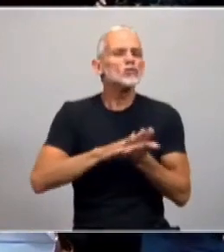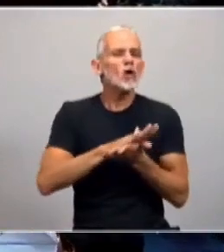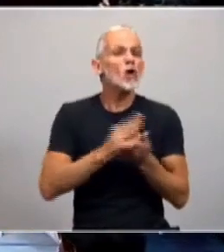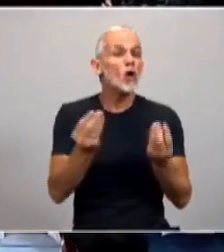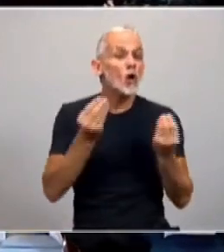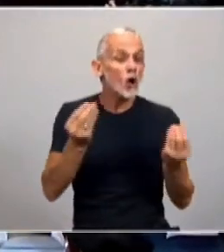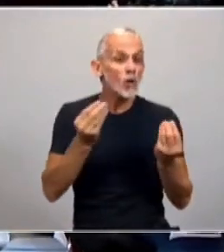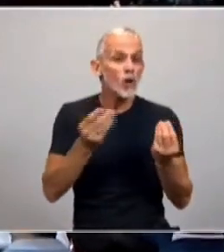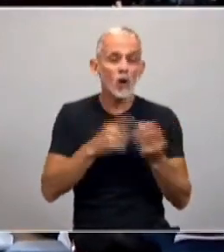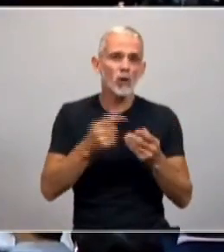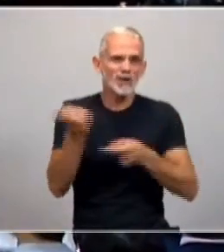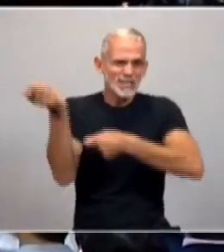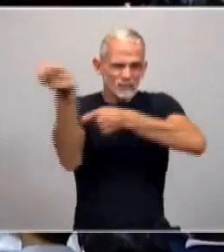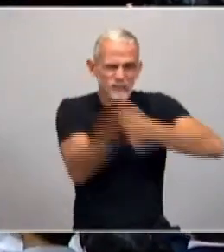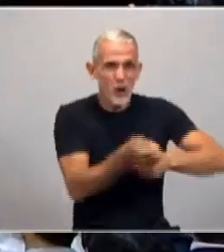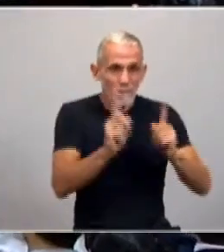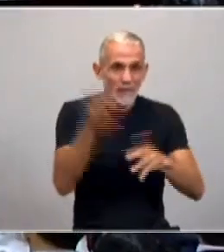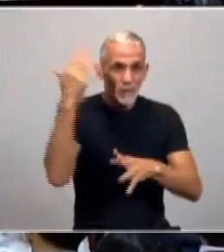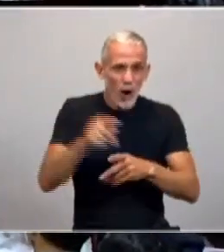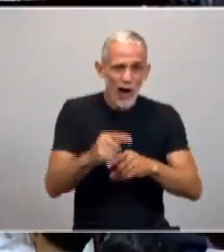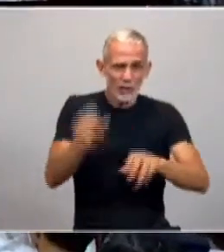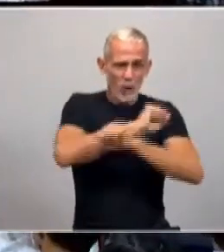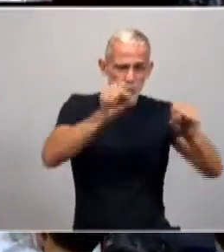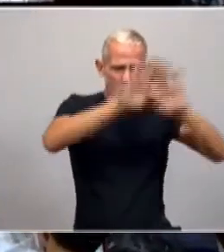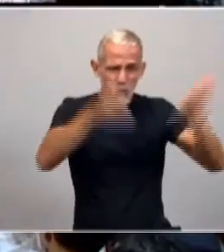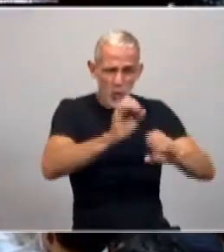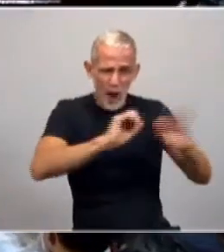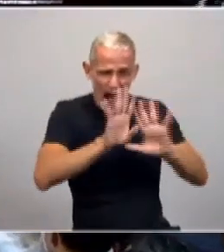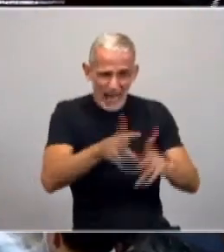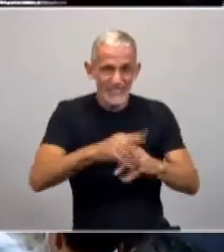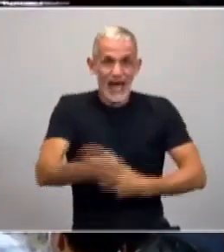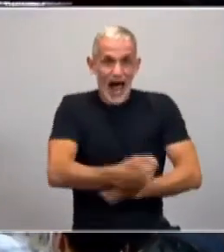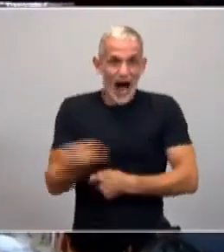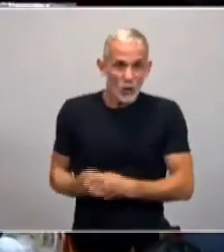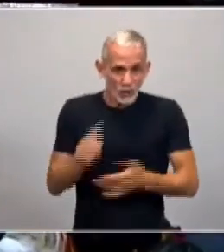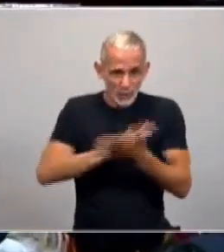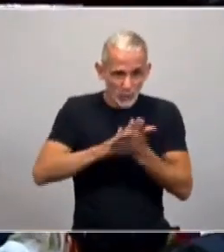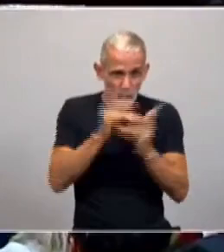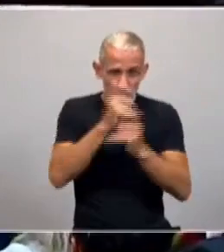solucionan con motosierra, ni con dinamita, ni con ajuste.